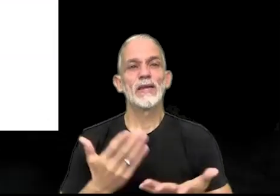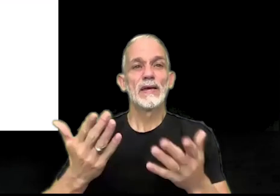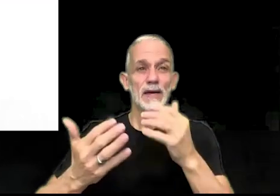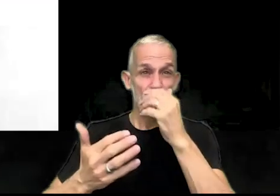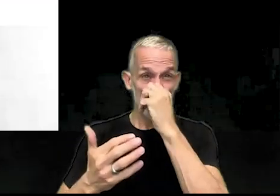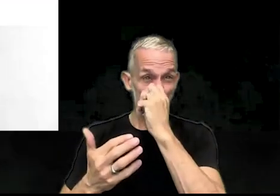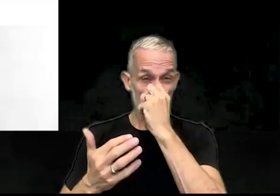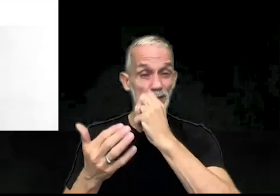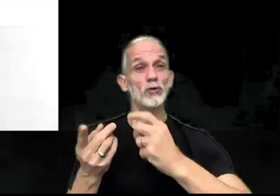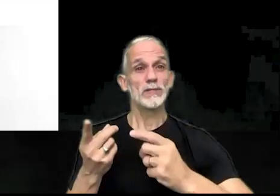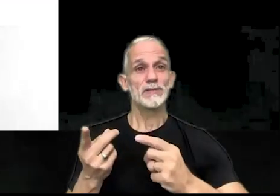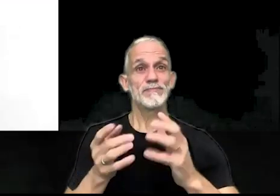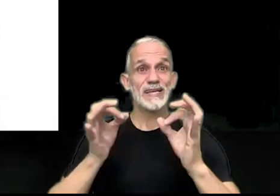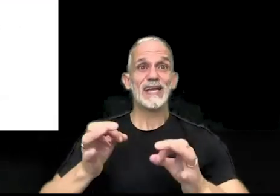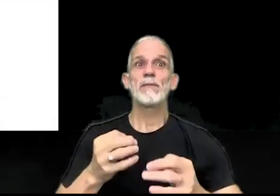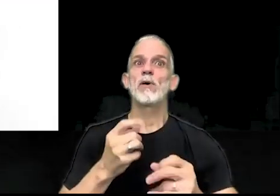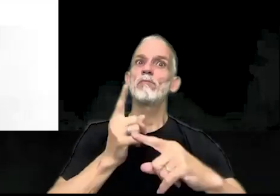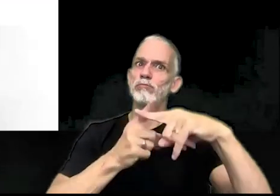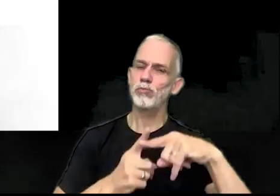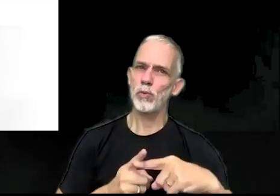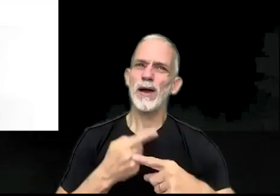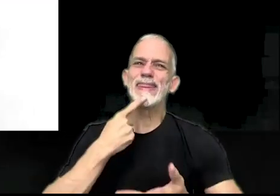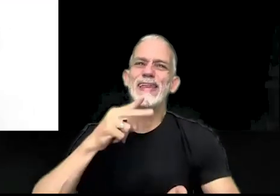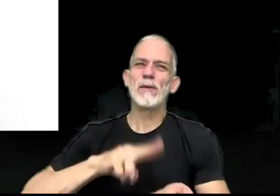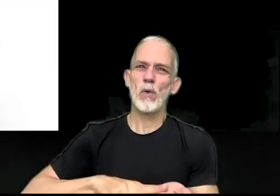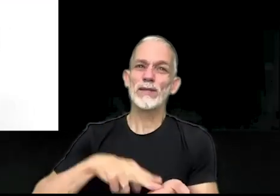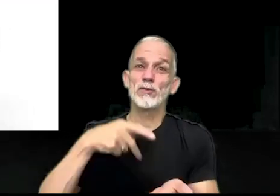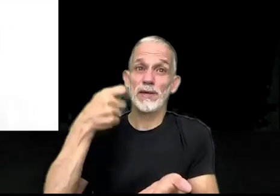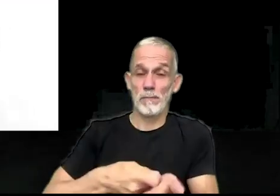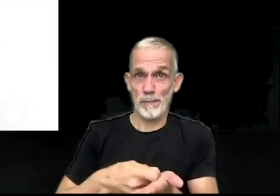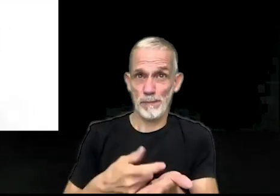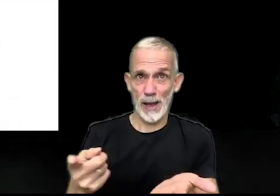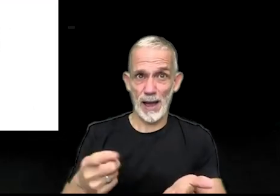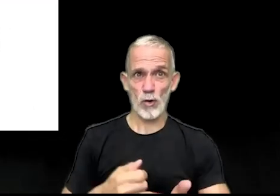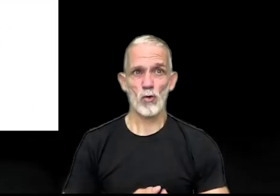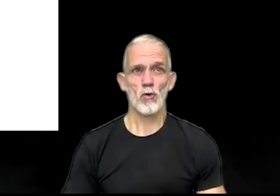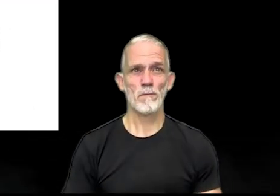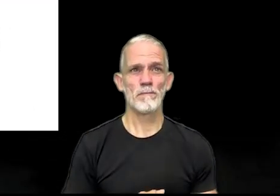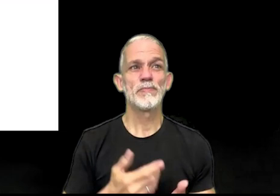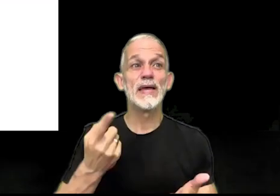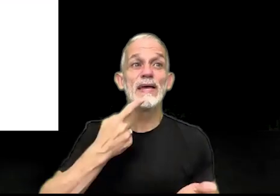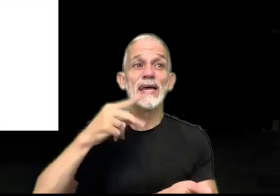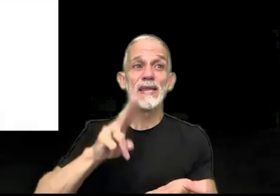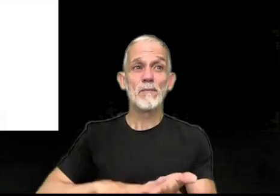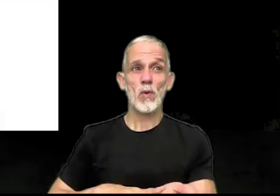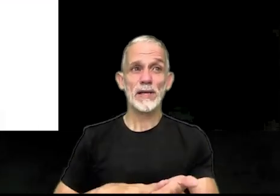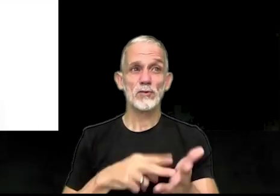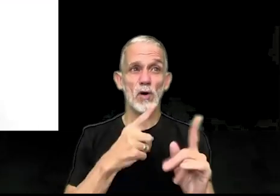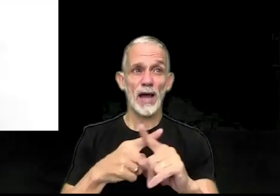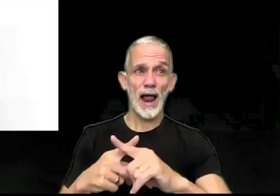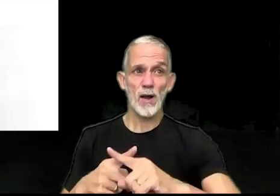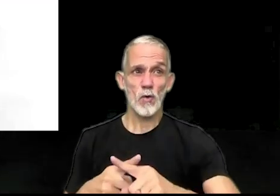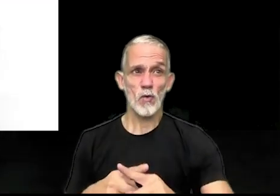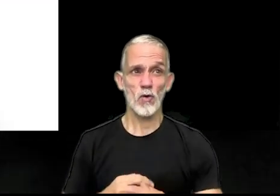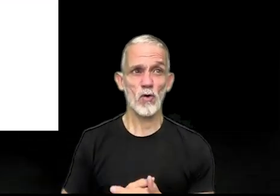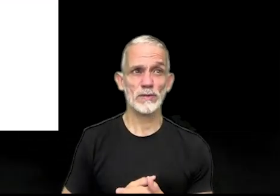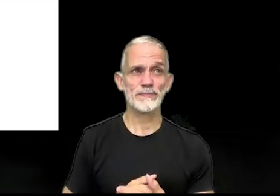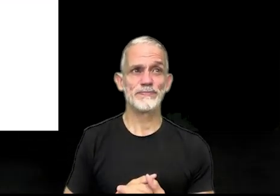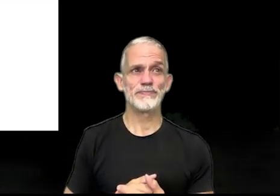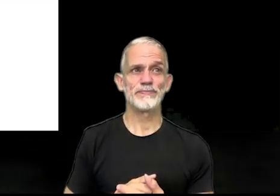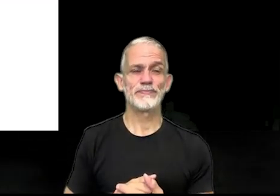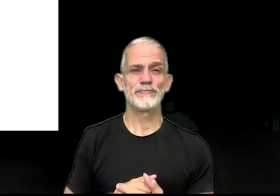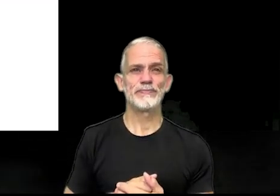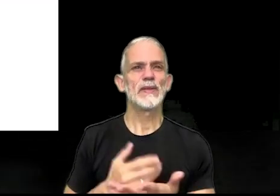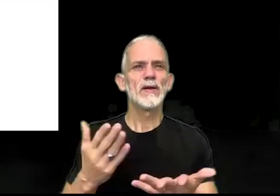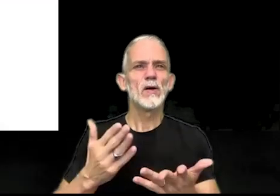Con lo cual, llegamos a la liquidación del impuesto. Este impuesto, ahora se